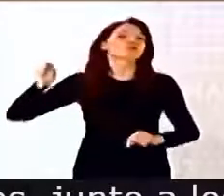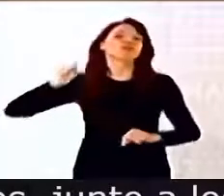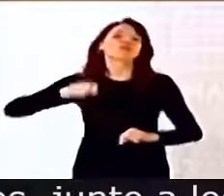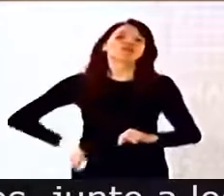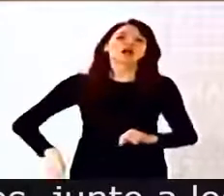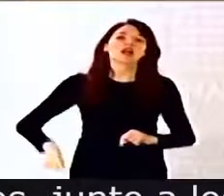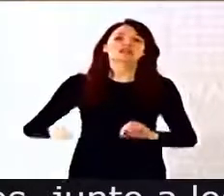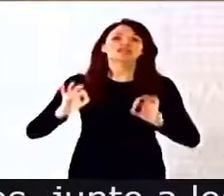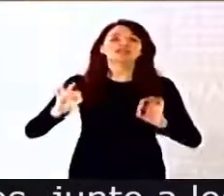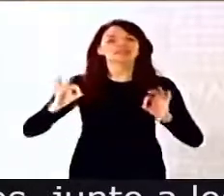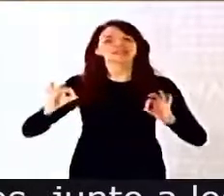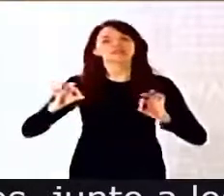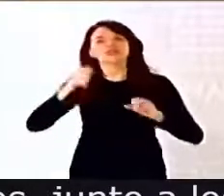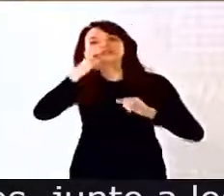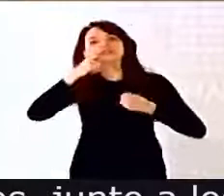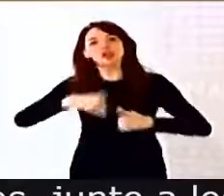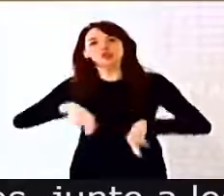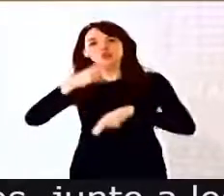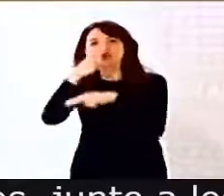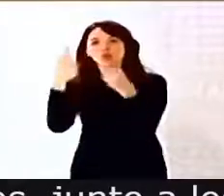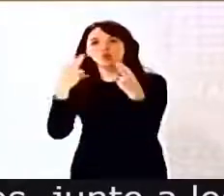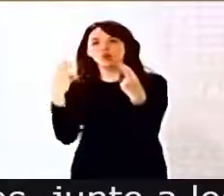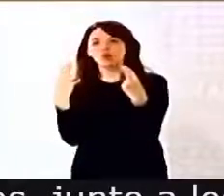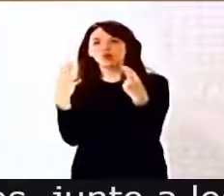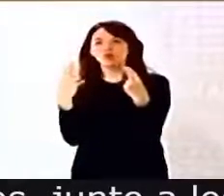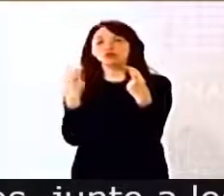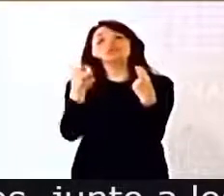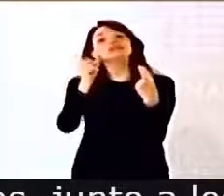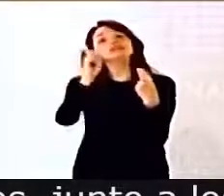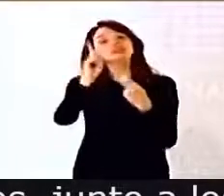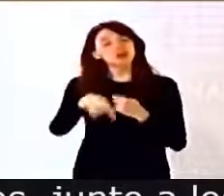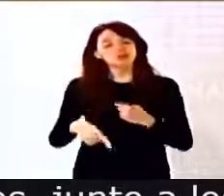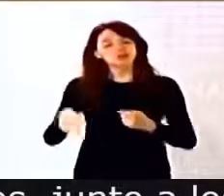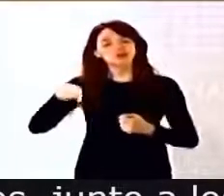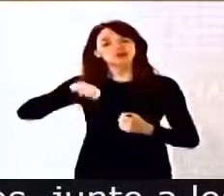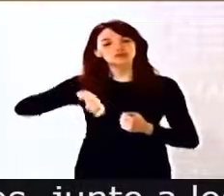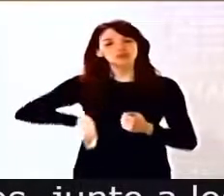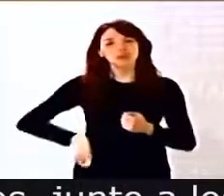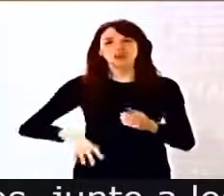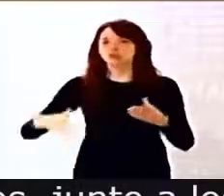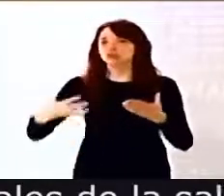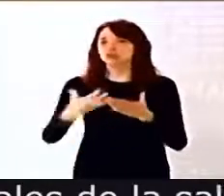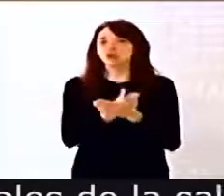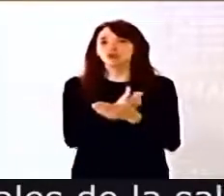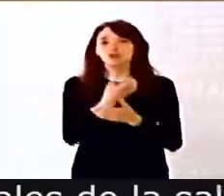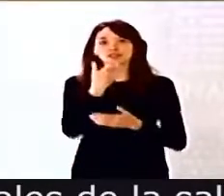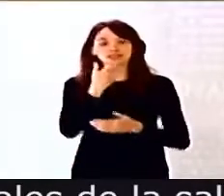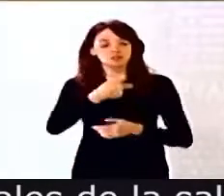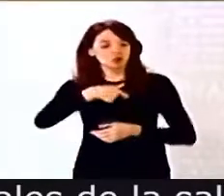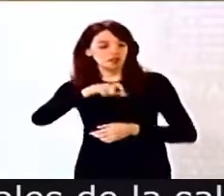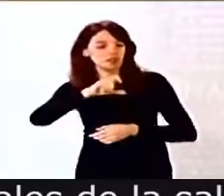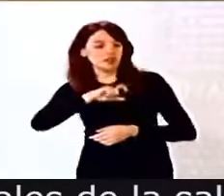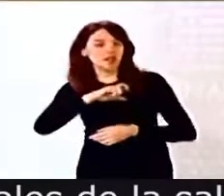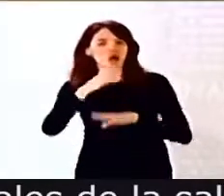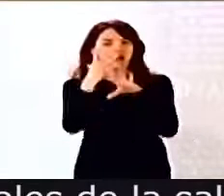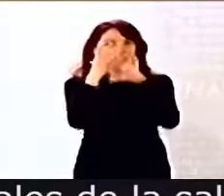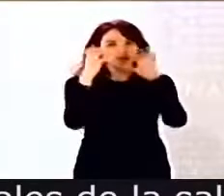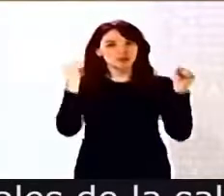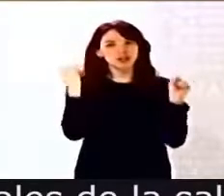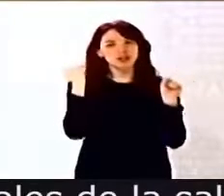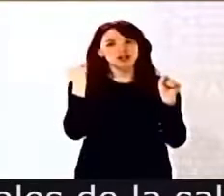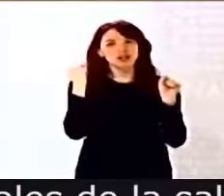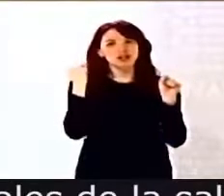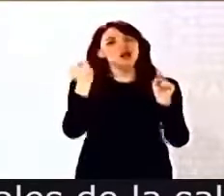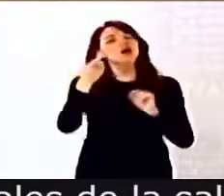profesionales de la salud pública, junto a todos los profesionales que forman parte de los cuerpos y fuerzas de seguridad del Estado